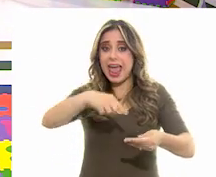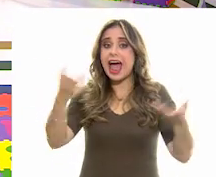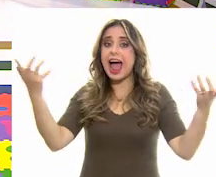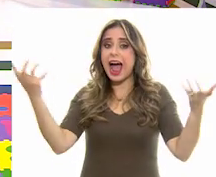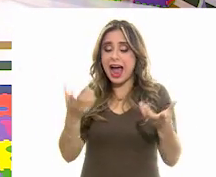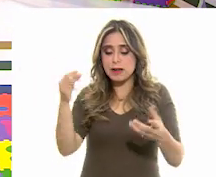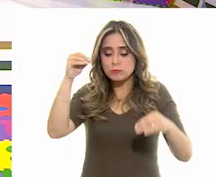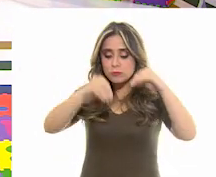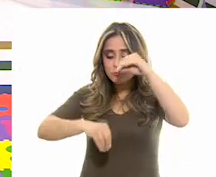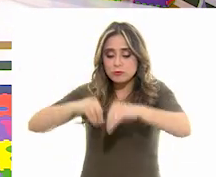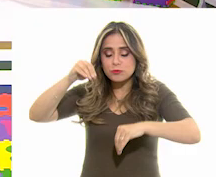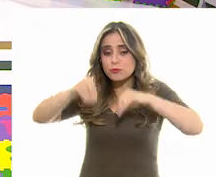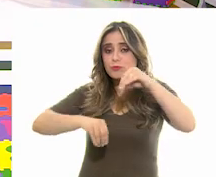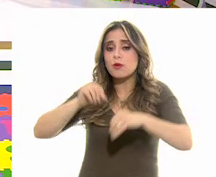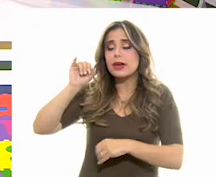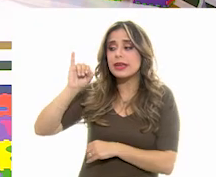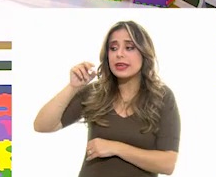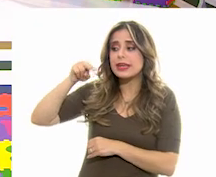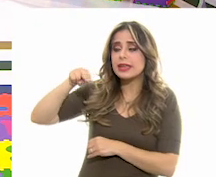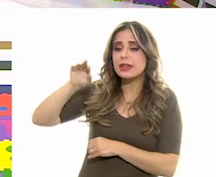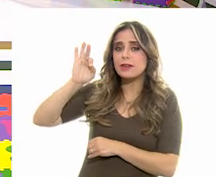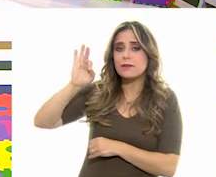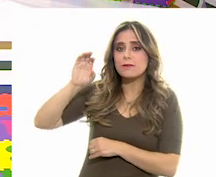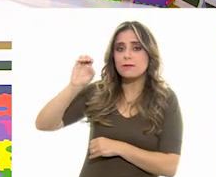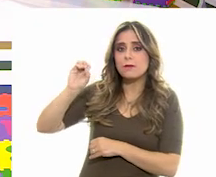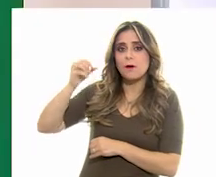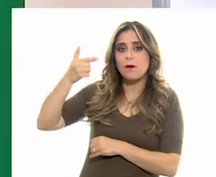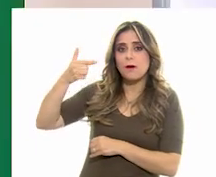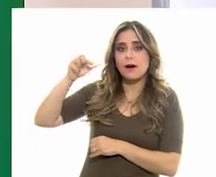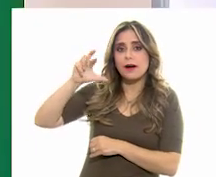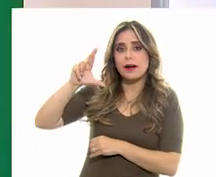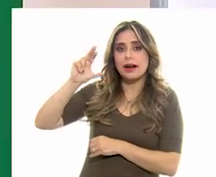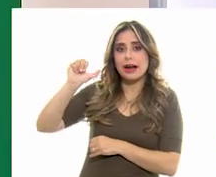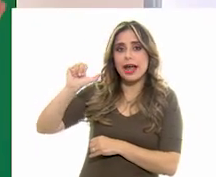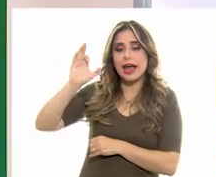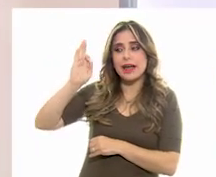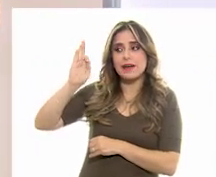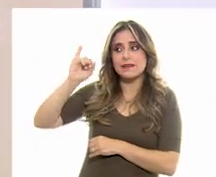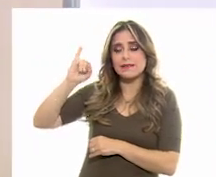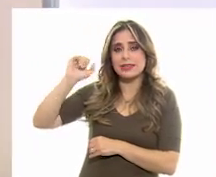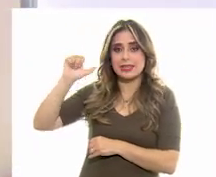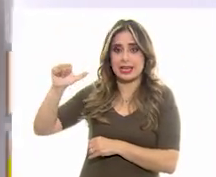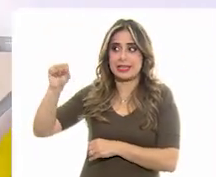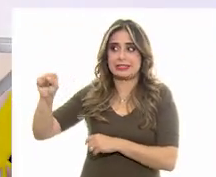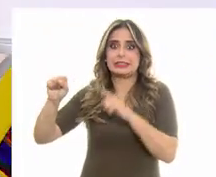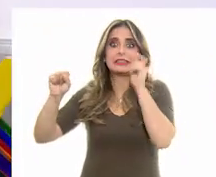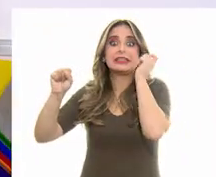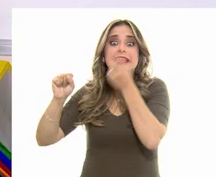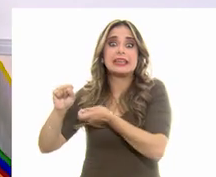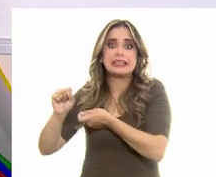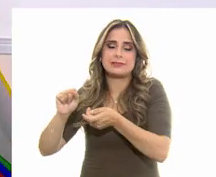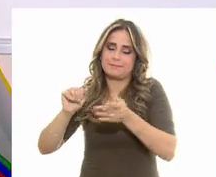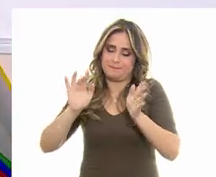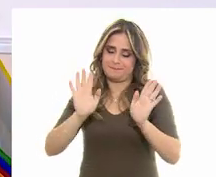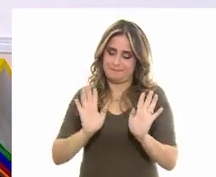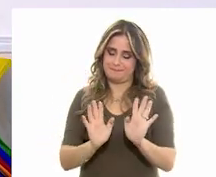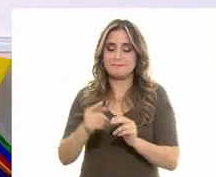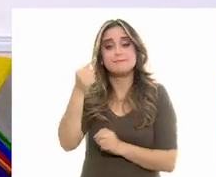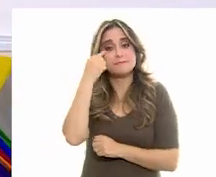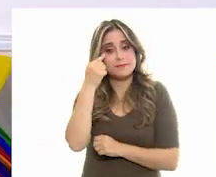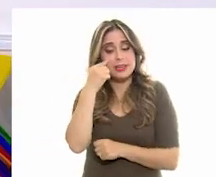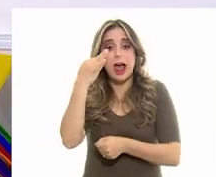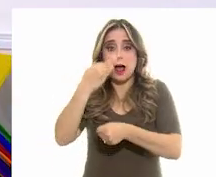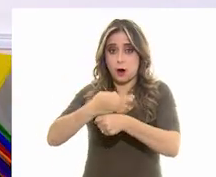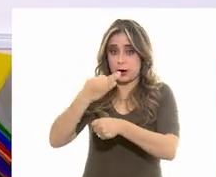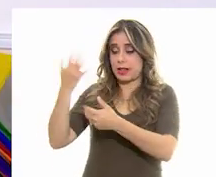de infografías. ¡Yay! Y entonces, fíjate bien, el día de hoy traje